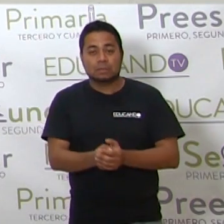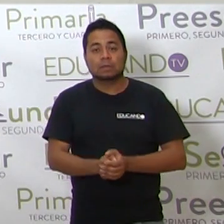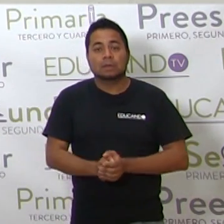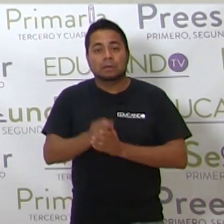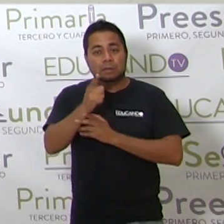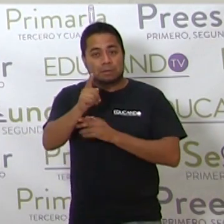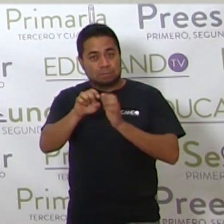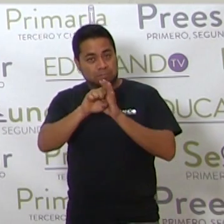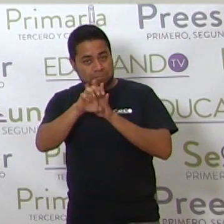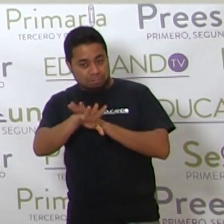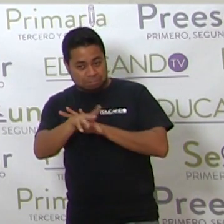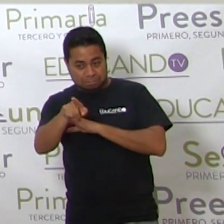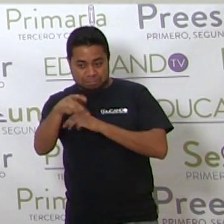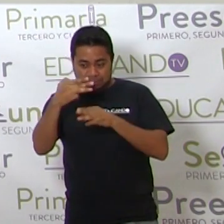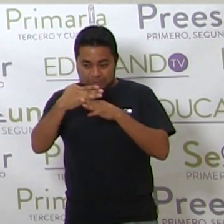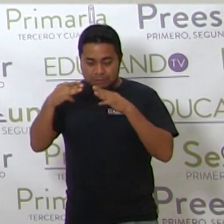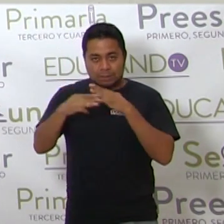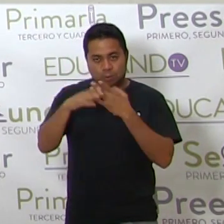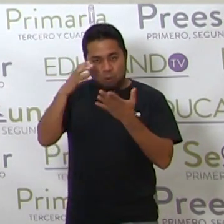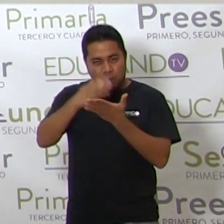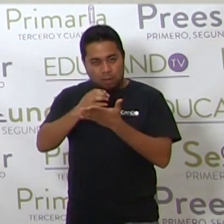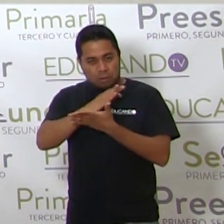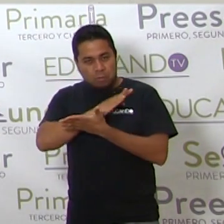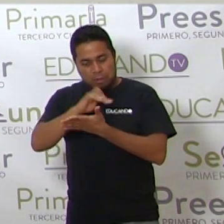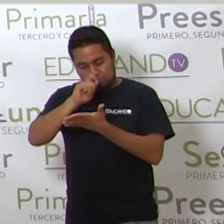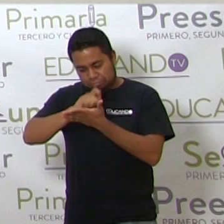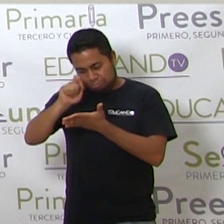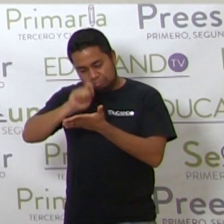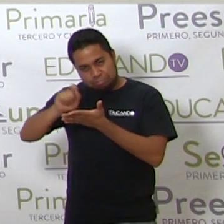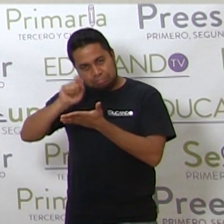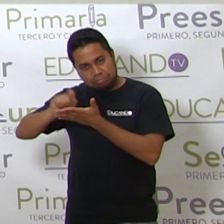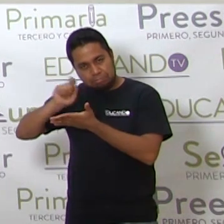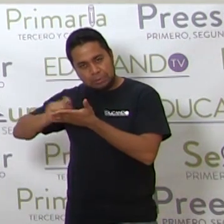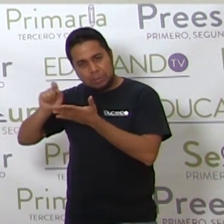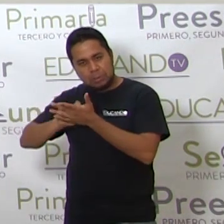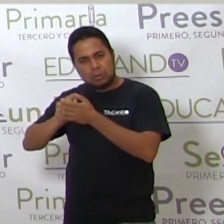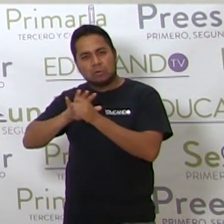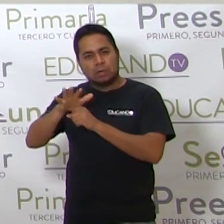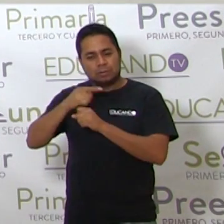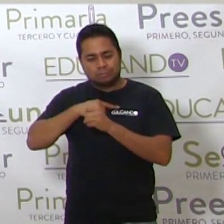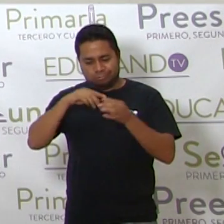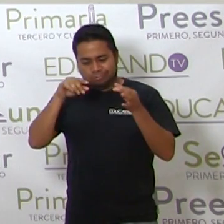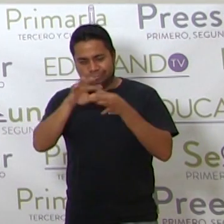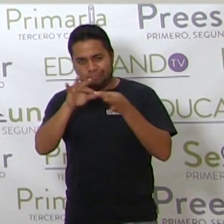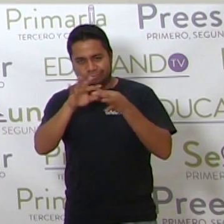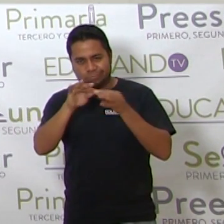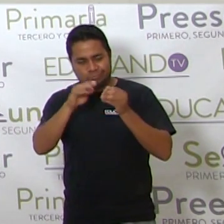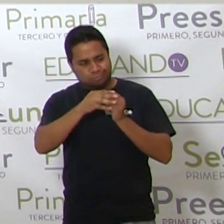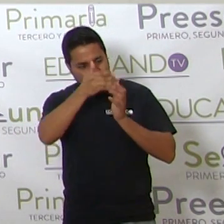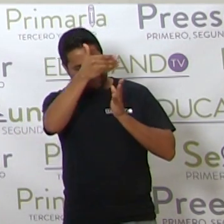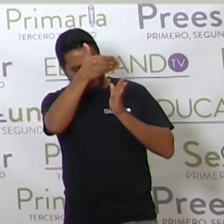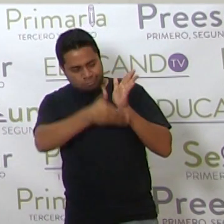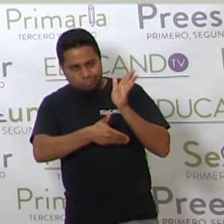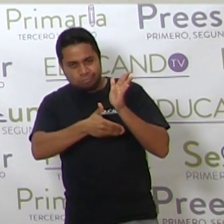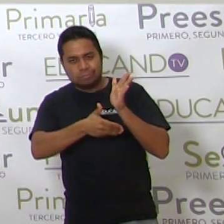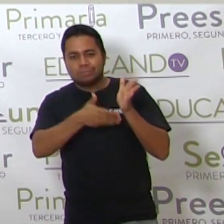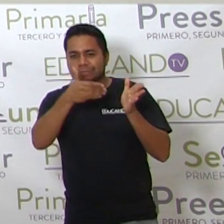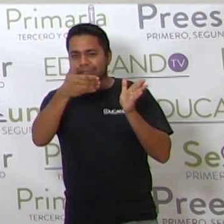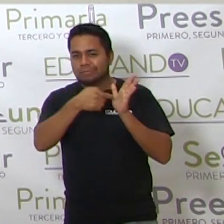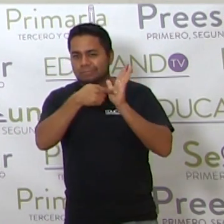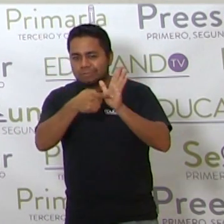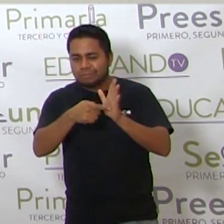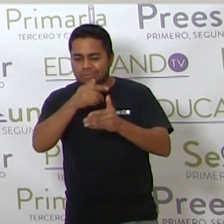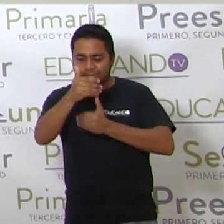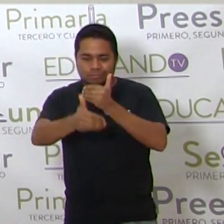invito para que con los materiales escolares podrás organizar de forma coherente y sencilla toda la información que vamos a estar trabajando a lo